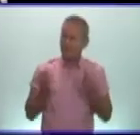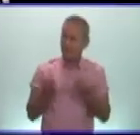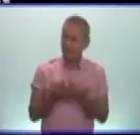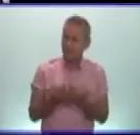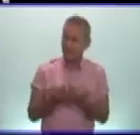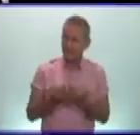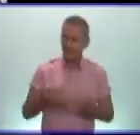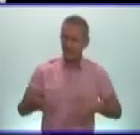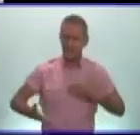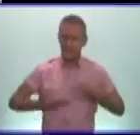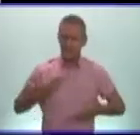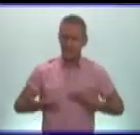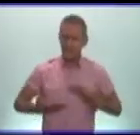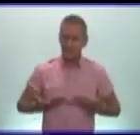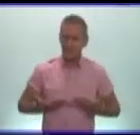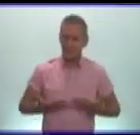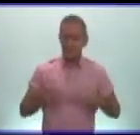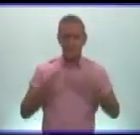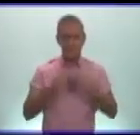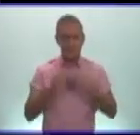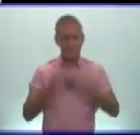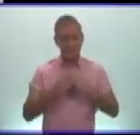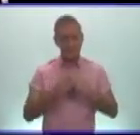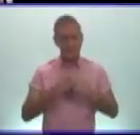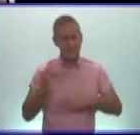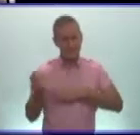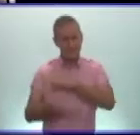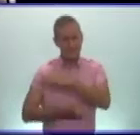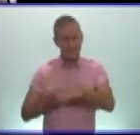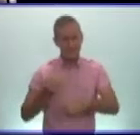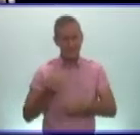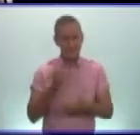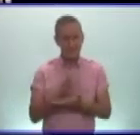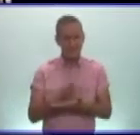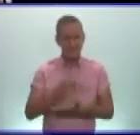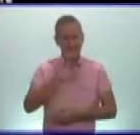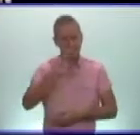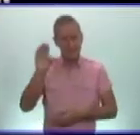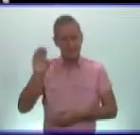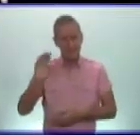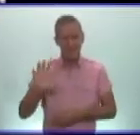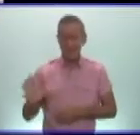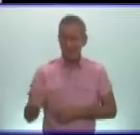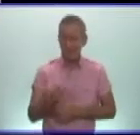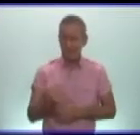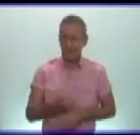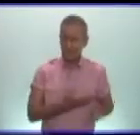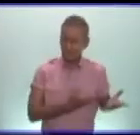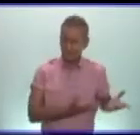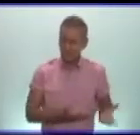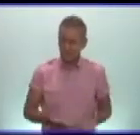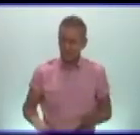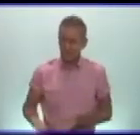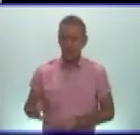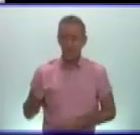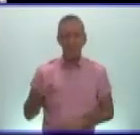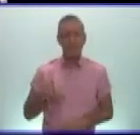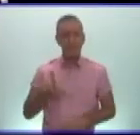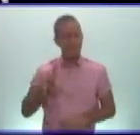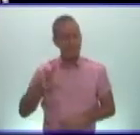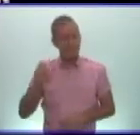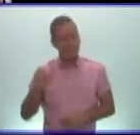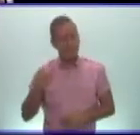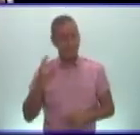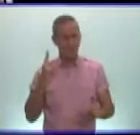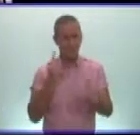entusiasmo ha convertido sus hogares en escuelas. A todos, bienvenidos a este nuevo encuentro con la asignatura Lengua